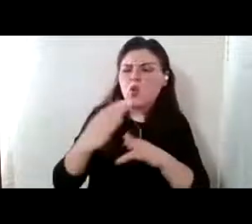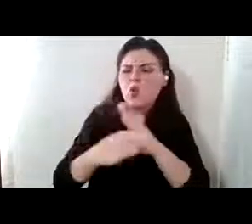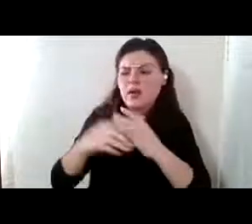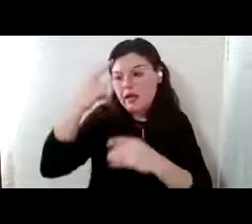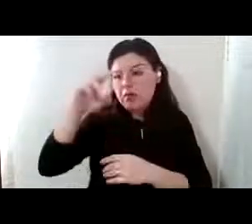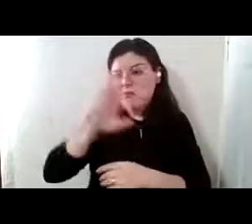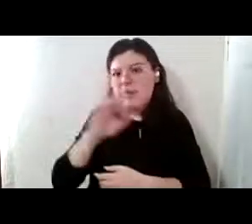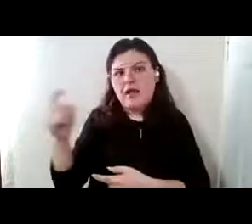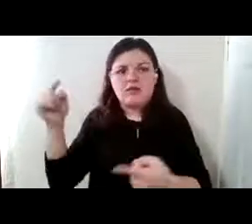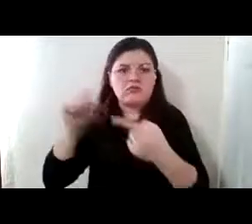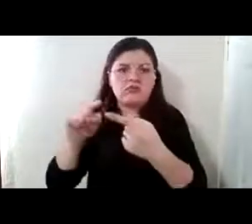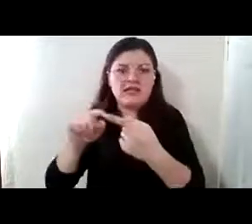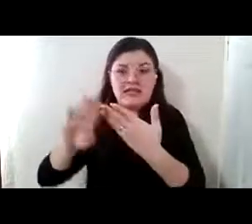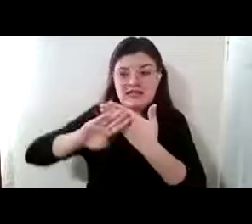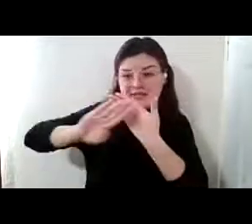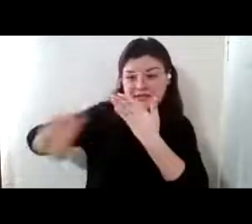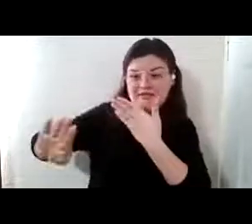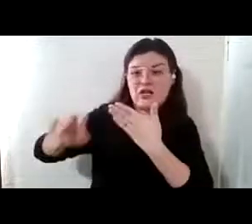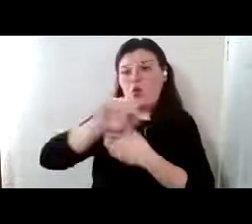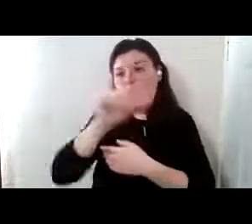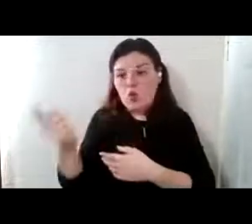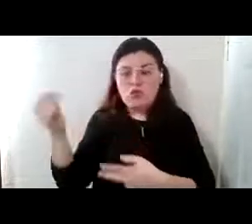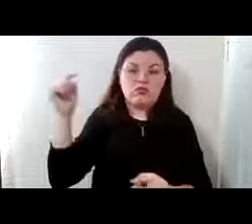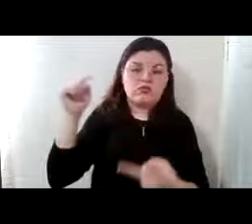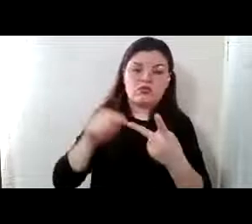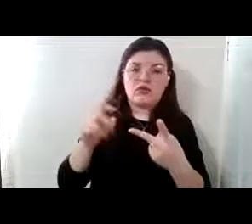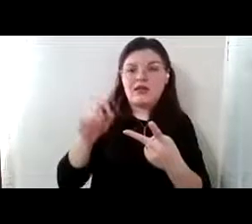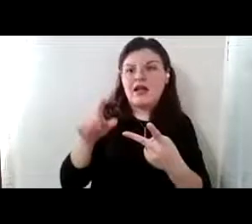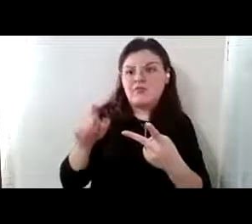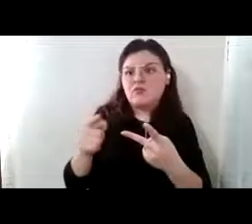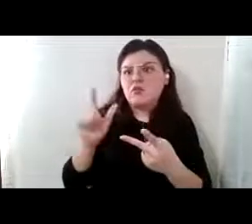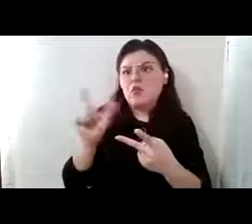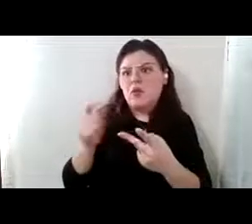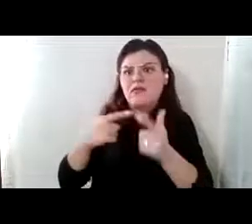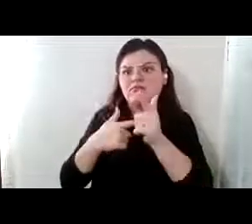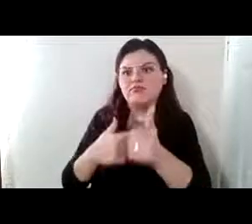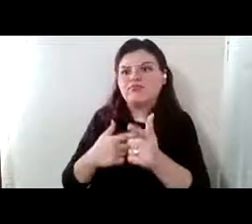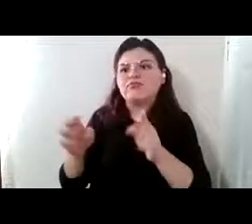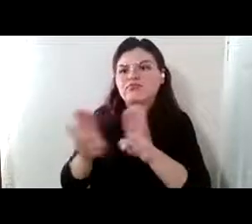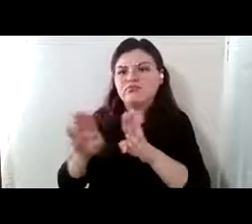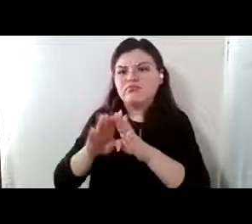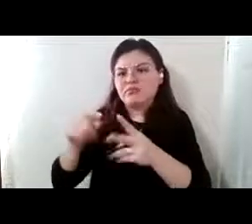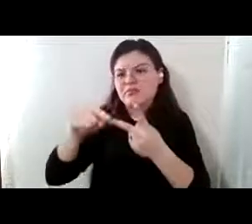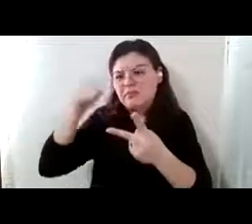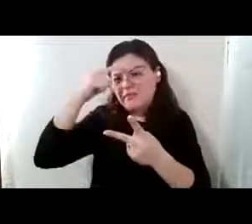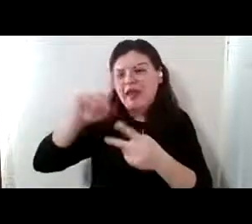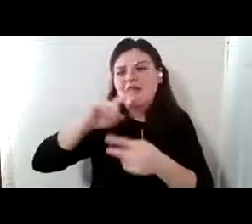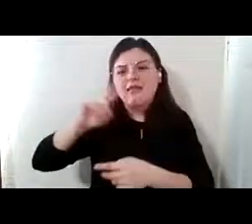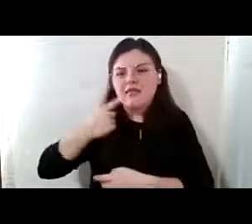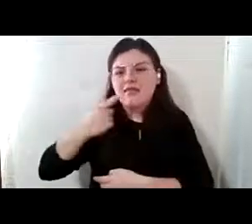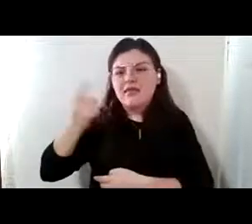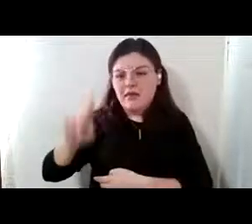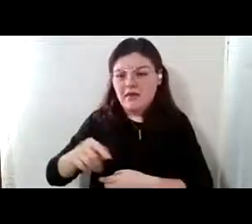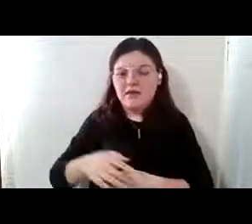el prevenir el abuso sexual, y dos, que también el seguimiento que le damos a. Entonces, estas preguntas les invito a que